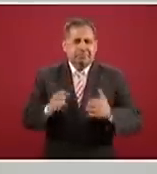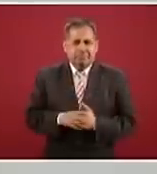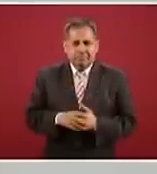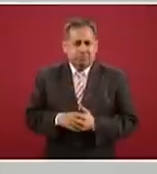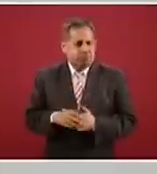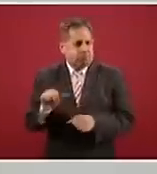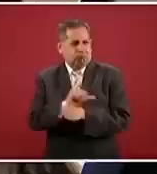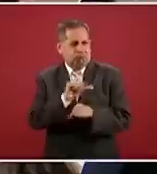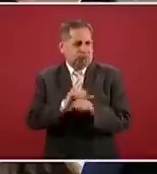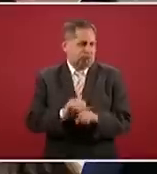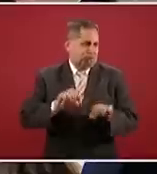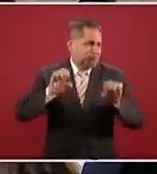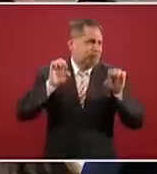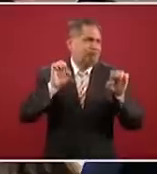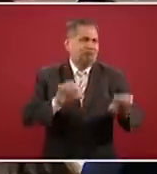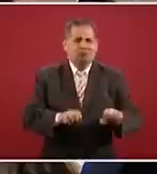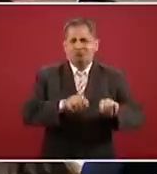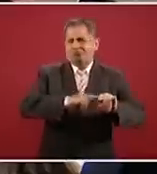carros de lujo.